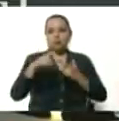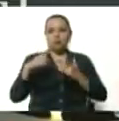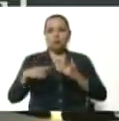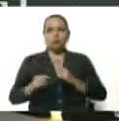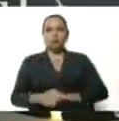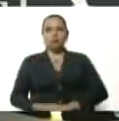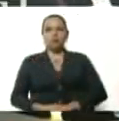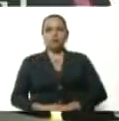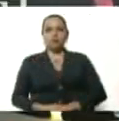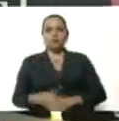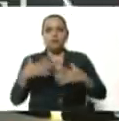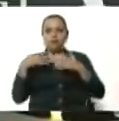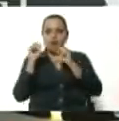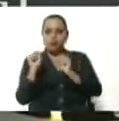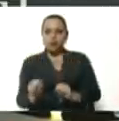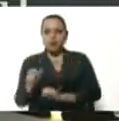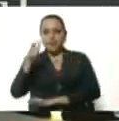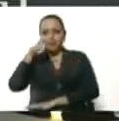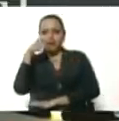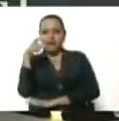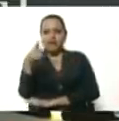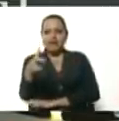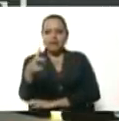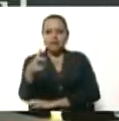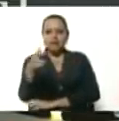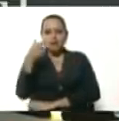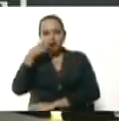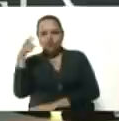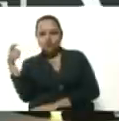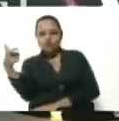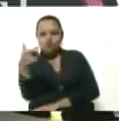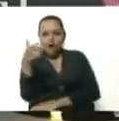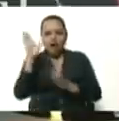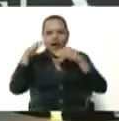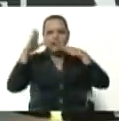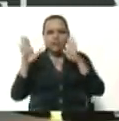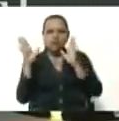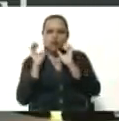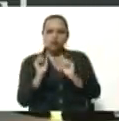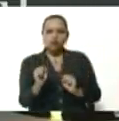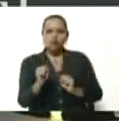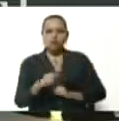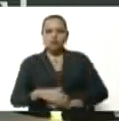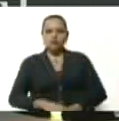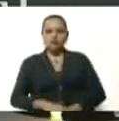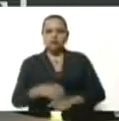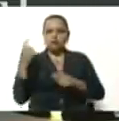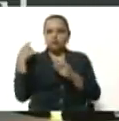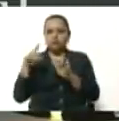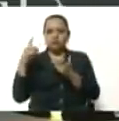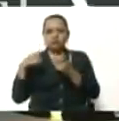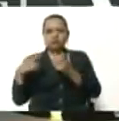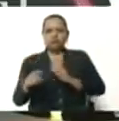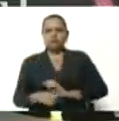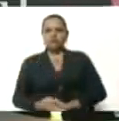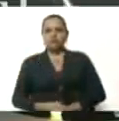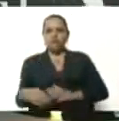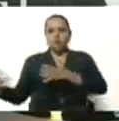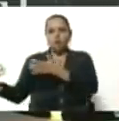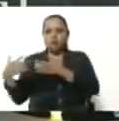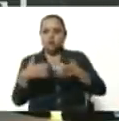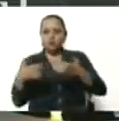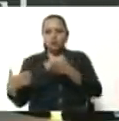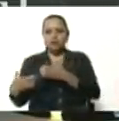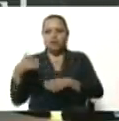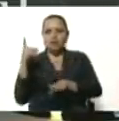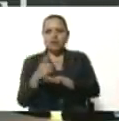seguridad, vigilancia, patrullaje, atención de la seguridad, etcétera, etcétera. En una batalla que nos toca